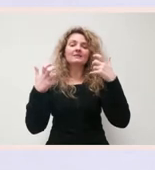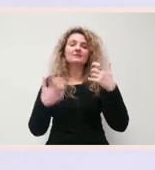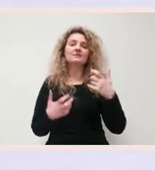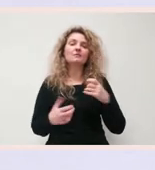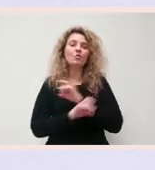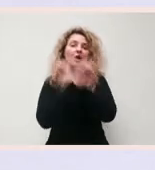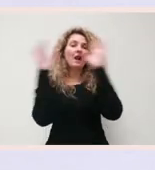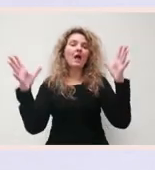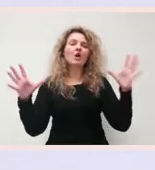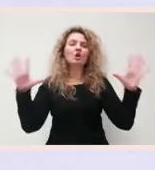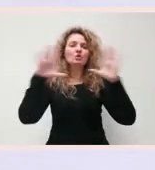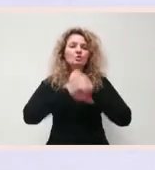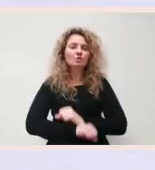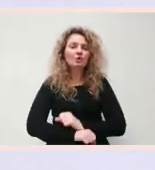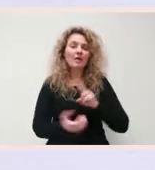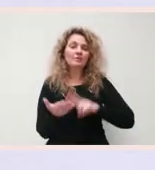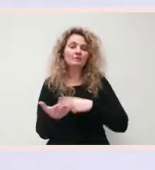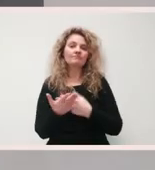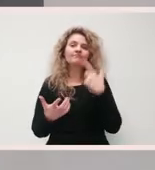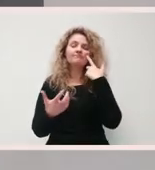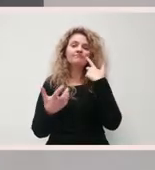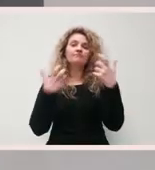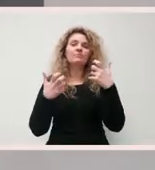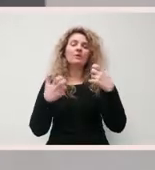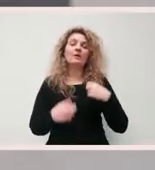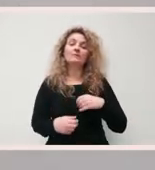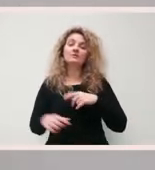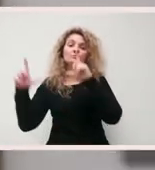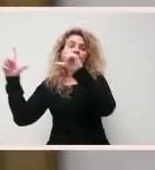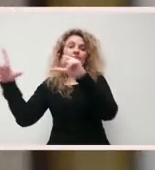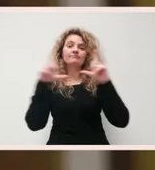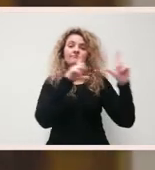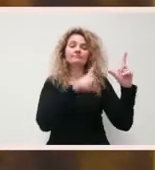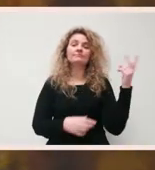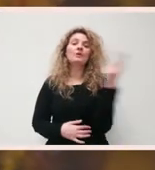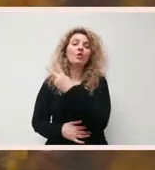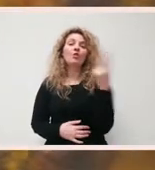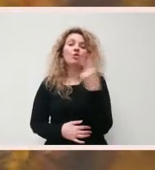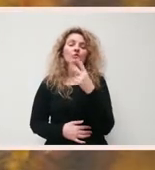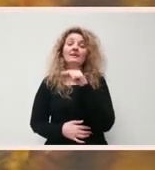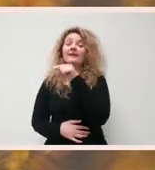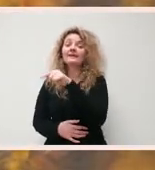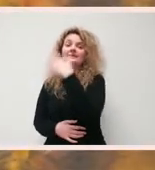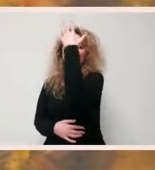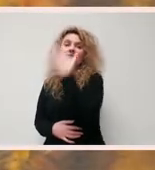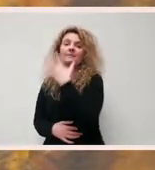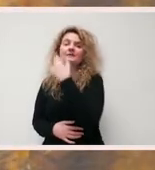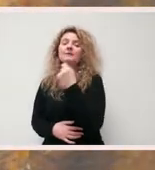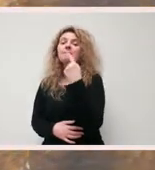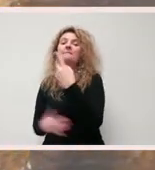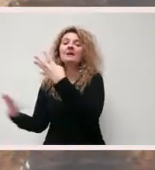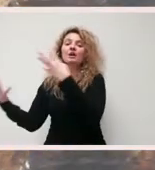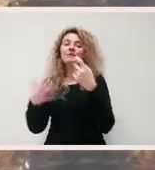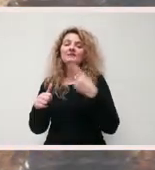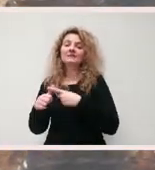nestas dúas obras. Esta concretamente, Máscaras, pinta no ano 1936, un pouquinho antes